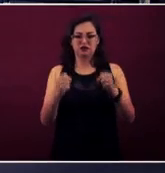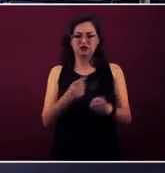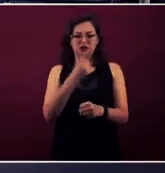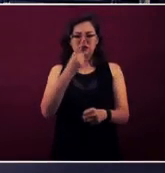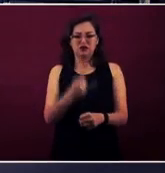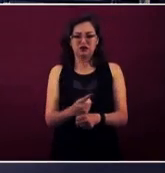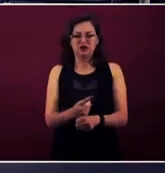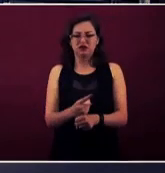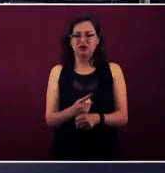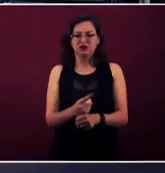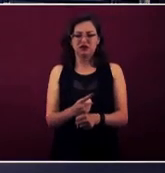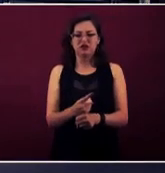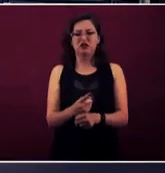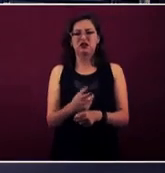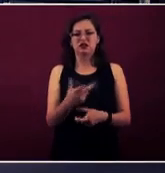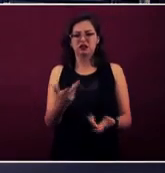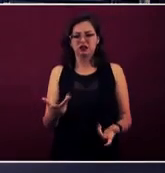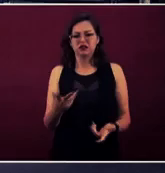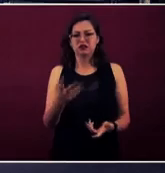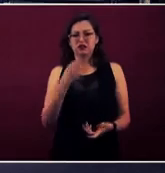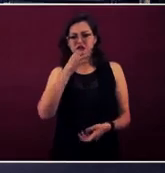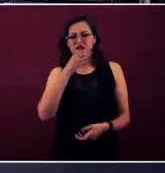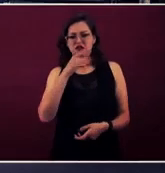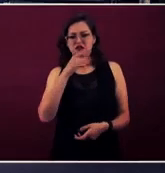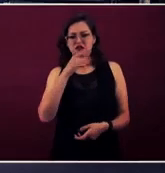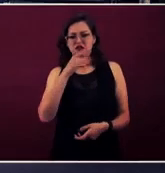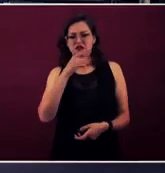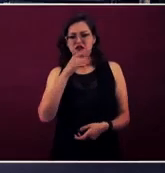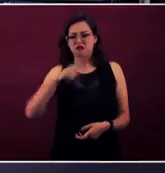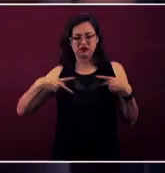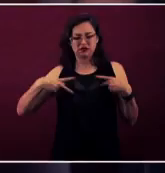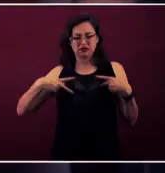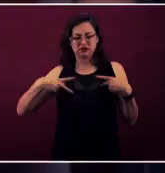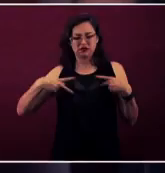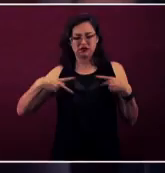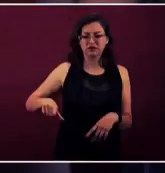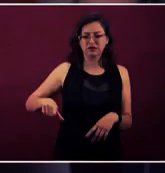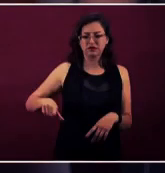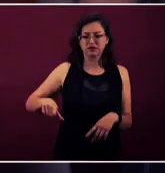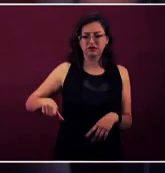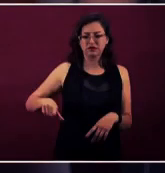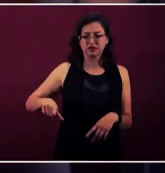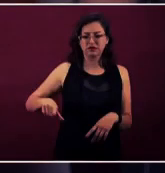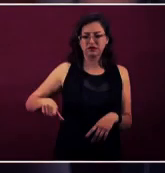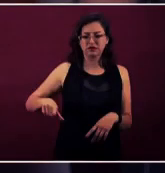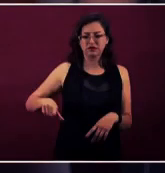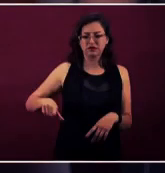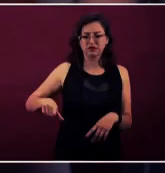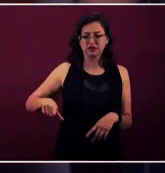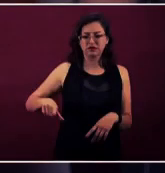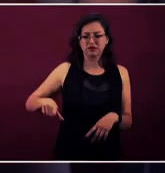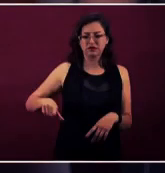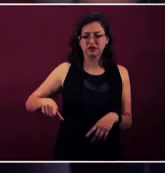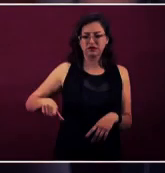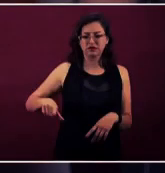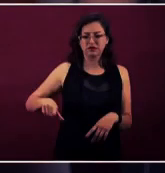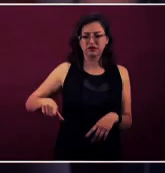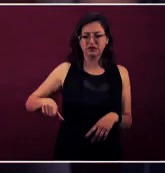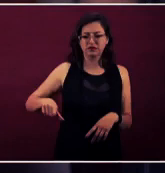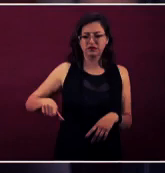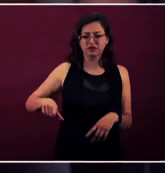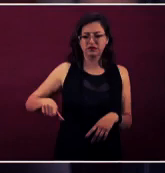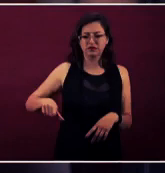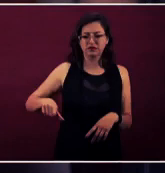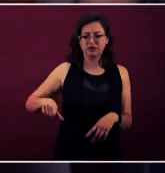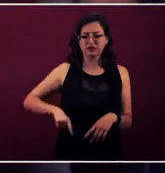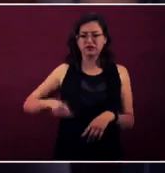un problema y que lo reporta la población, que las cifras que maneja el